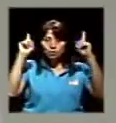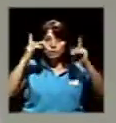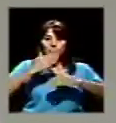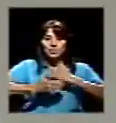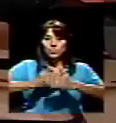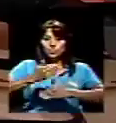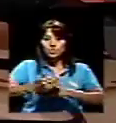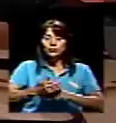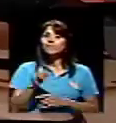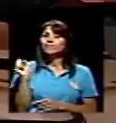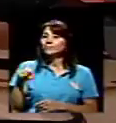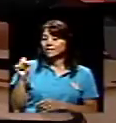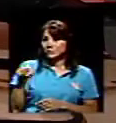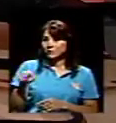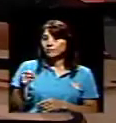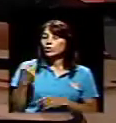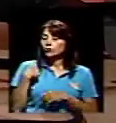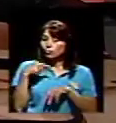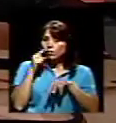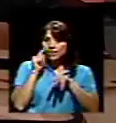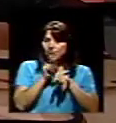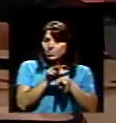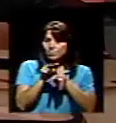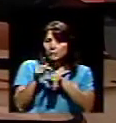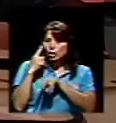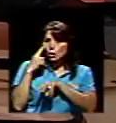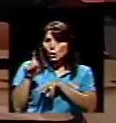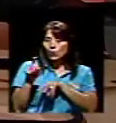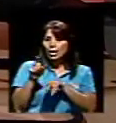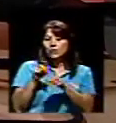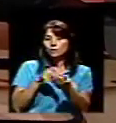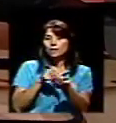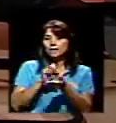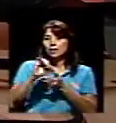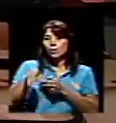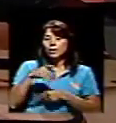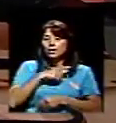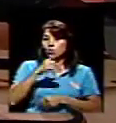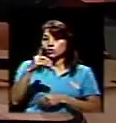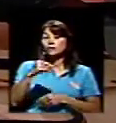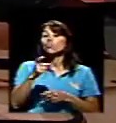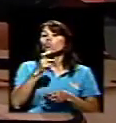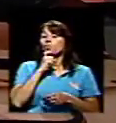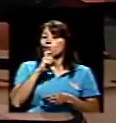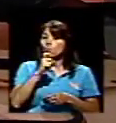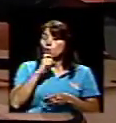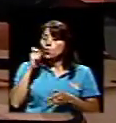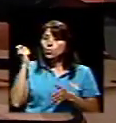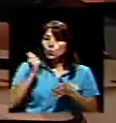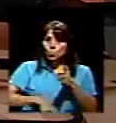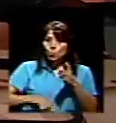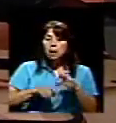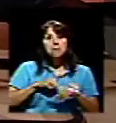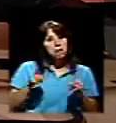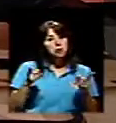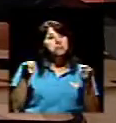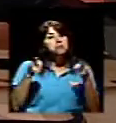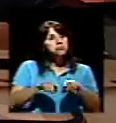fui la interventora en San Juan, es un proceso muy difícil, muy duro, sin embargo ha dado sus frutos. Y